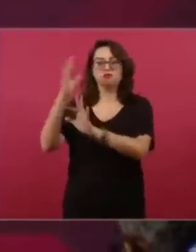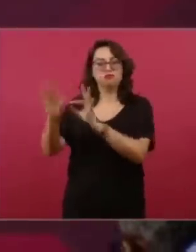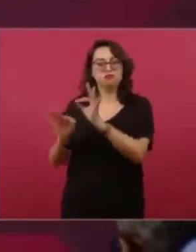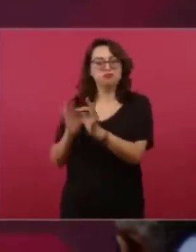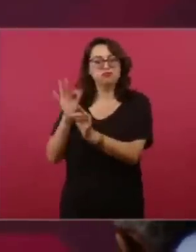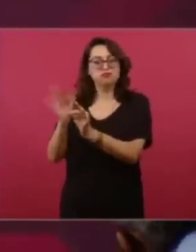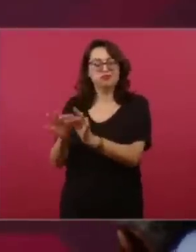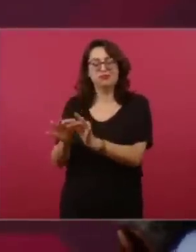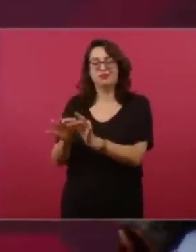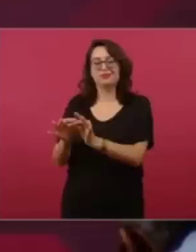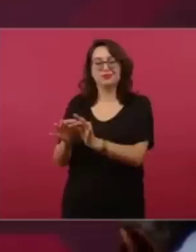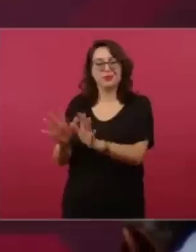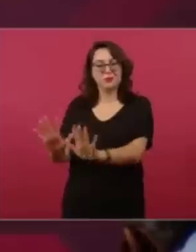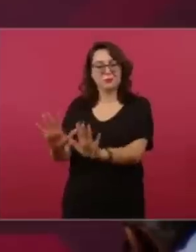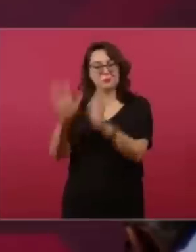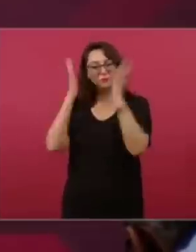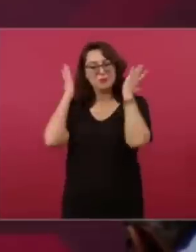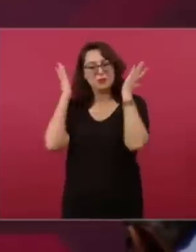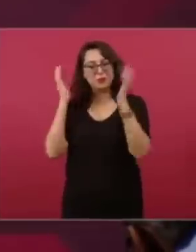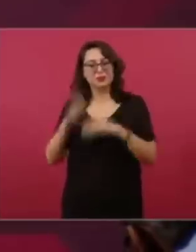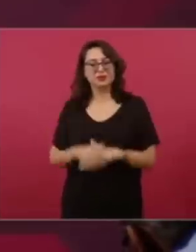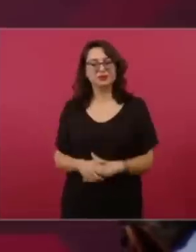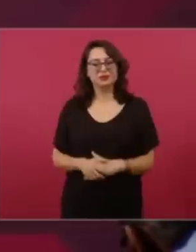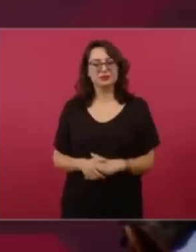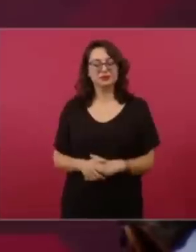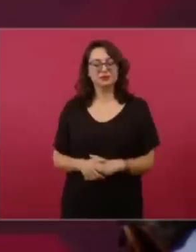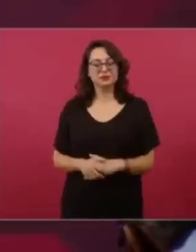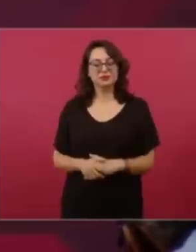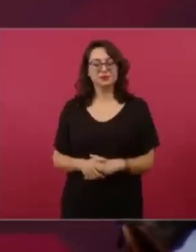Una refinería para procesar